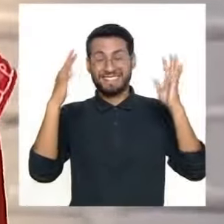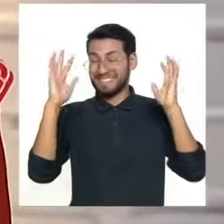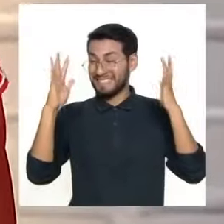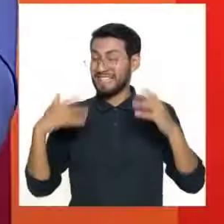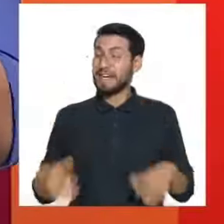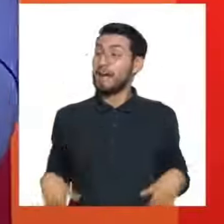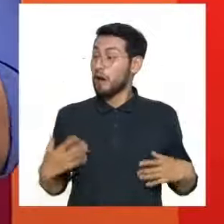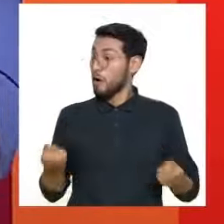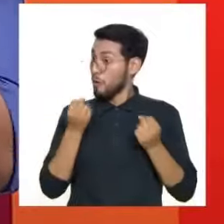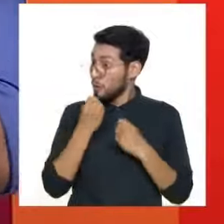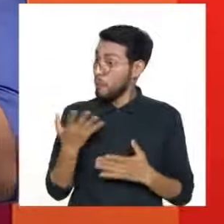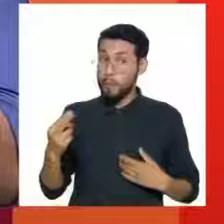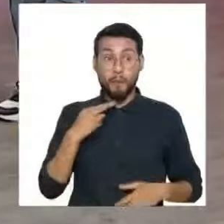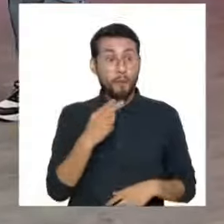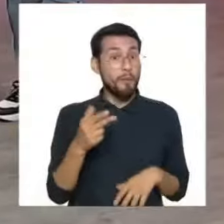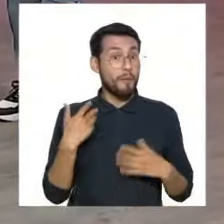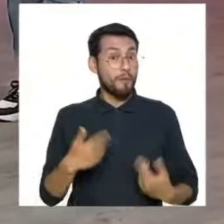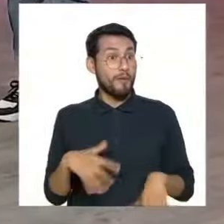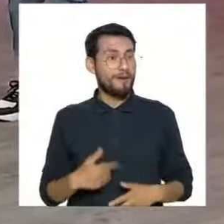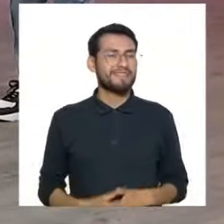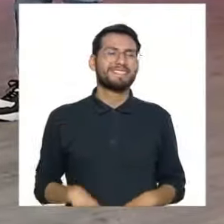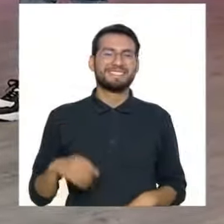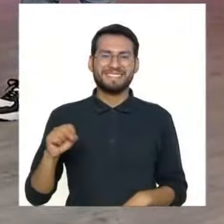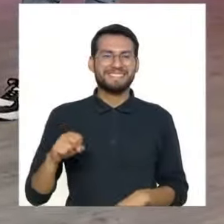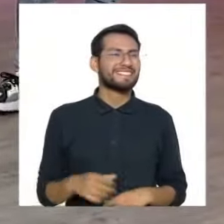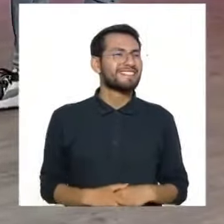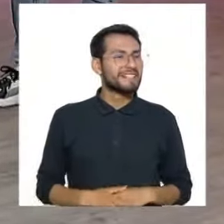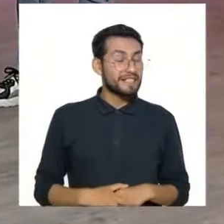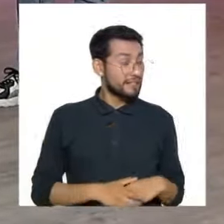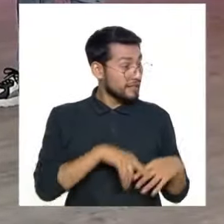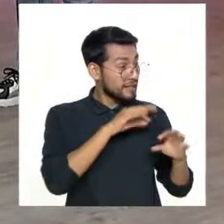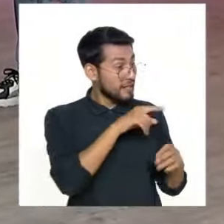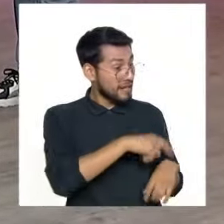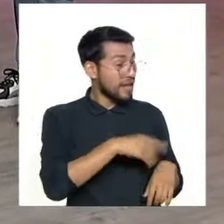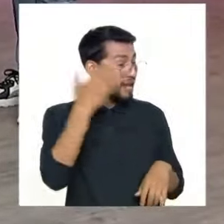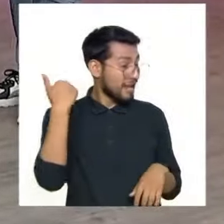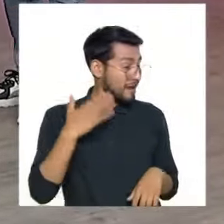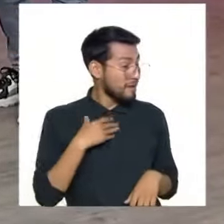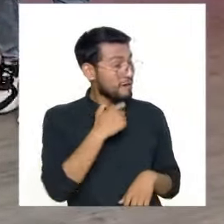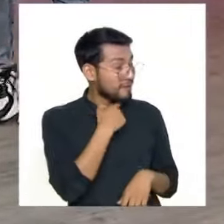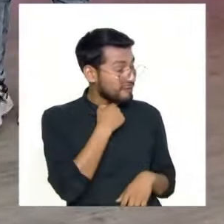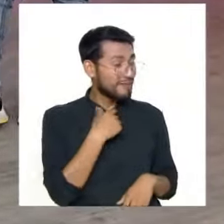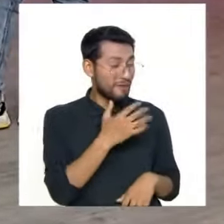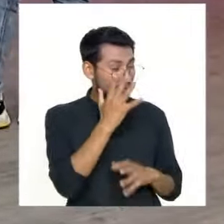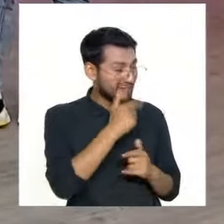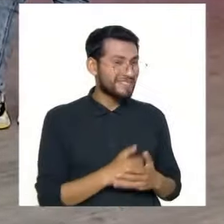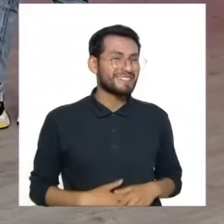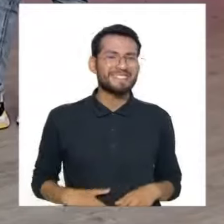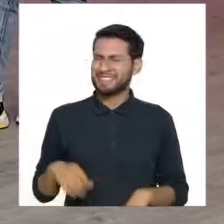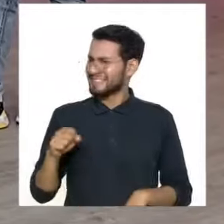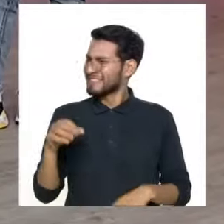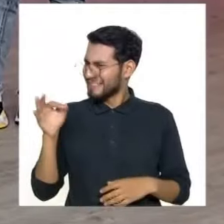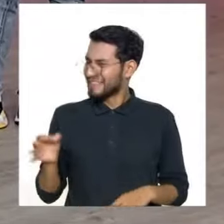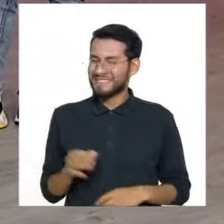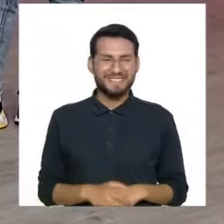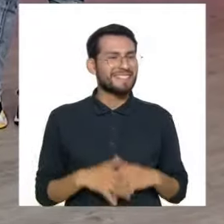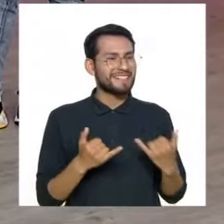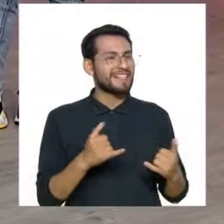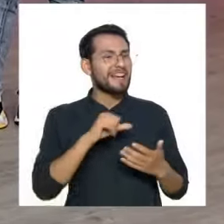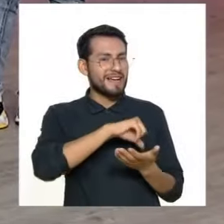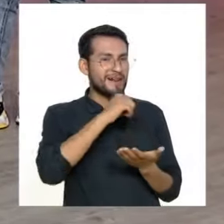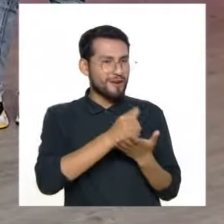qué tal voz Qué hermoso eso es de la época mi abuelita precioso precioso te antoja comer un